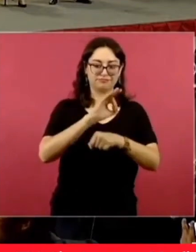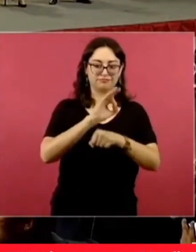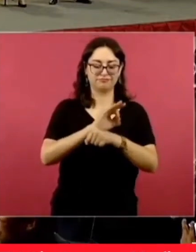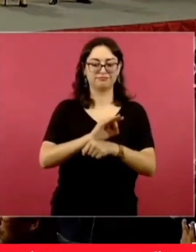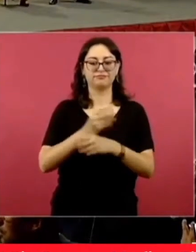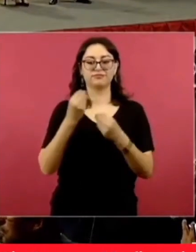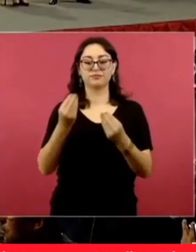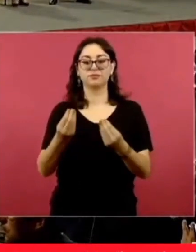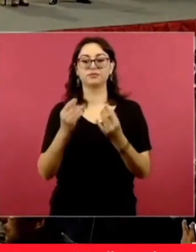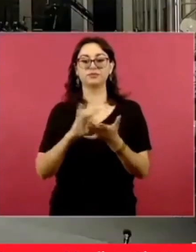Muchas gracias. Gracias. Gracias.